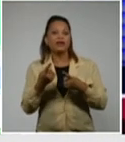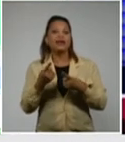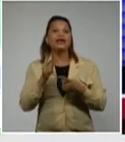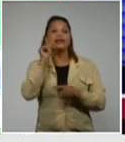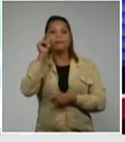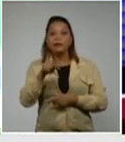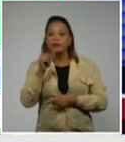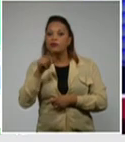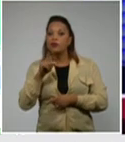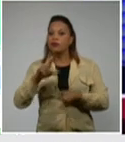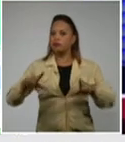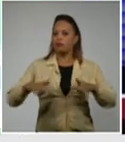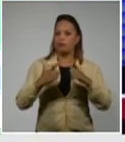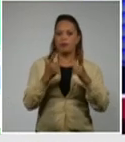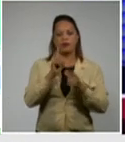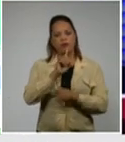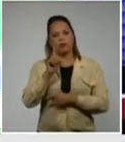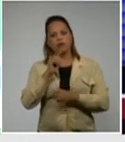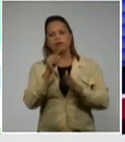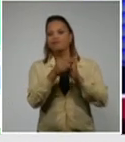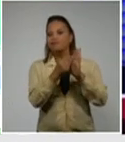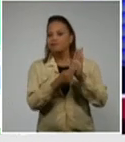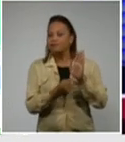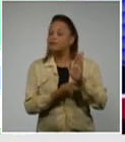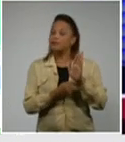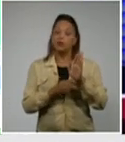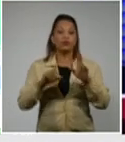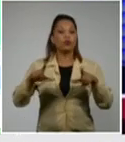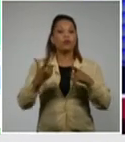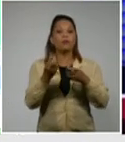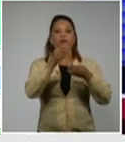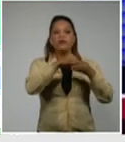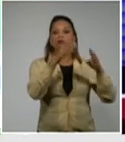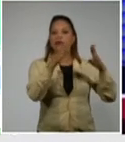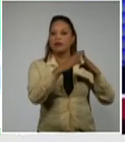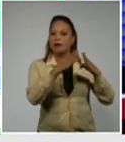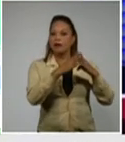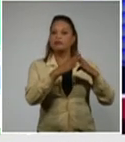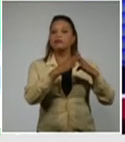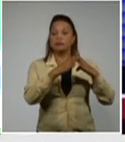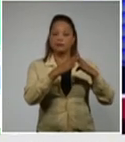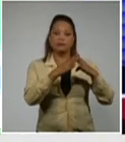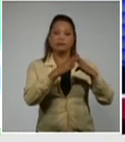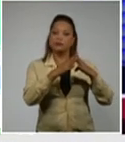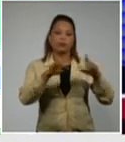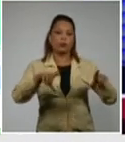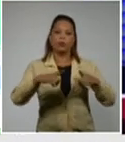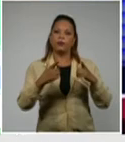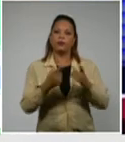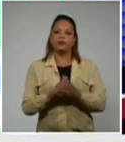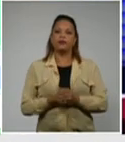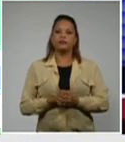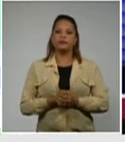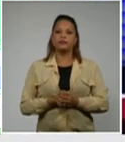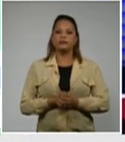cumplimentar en cada uno de los domicilios hacia donde fueron estos viajeros o los